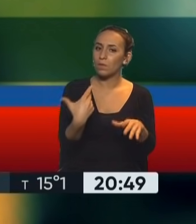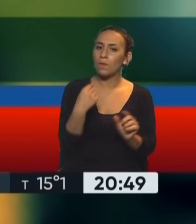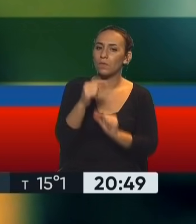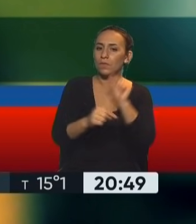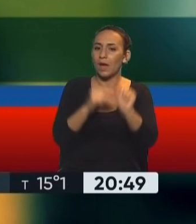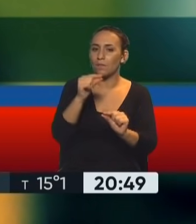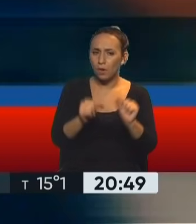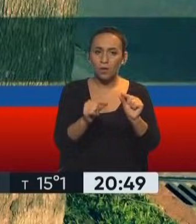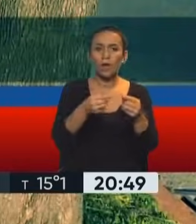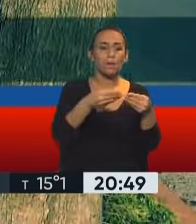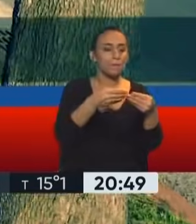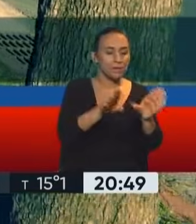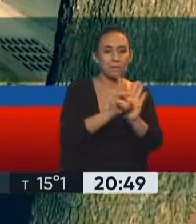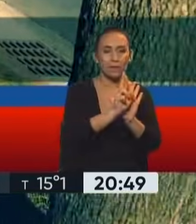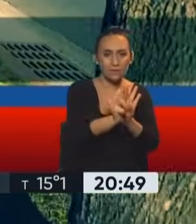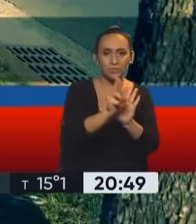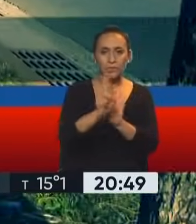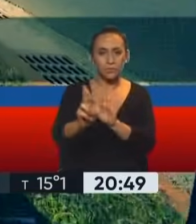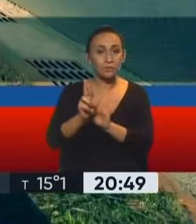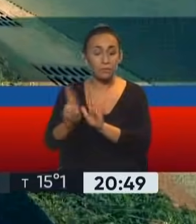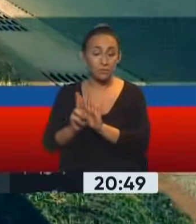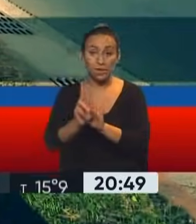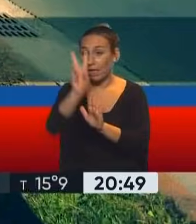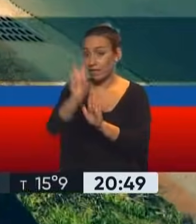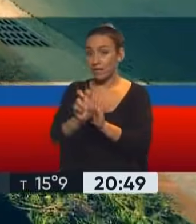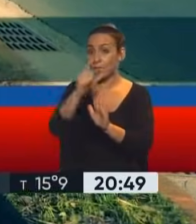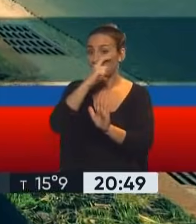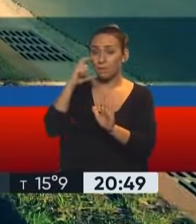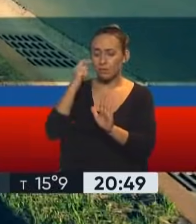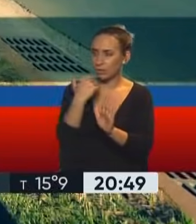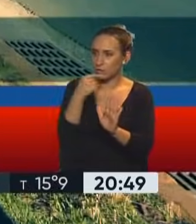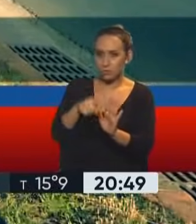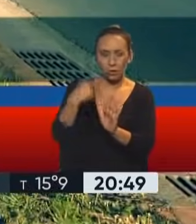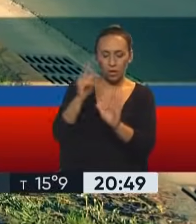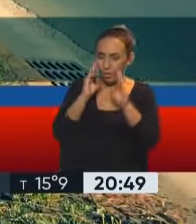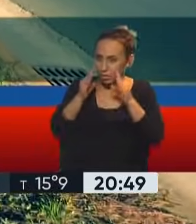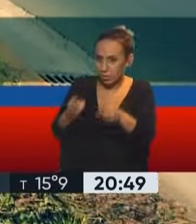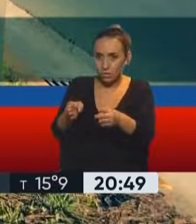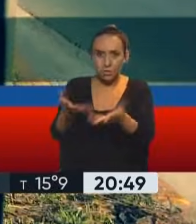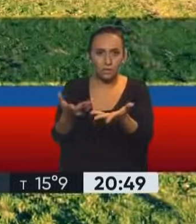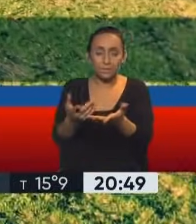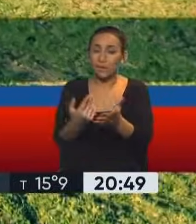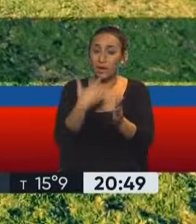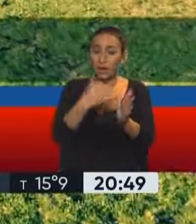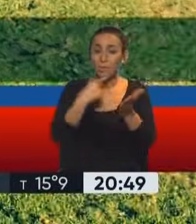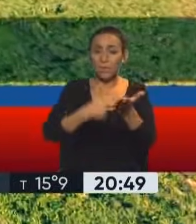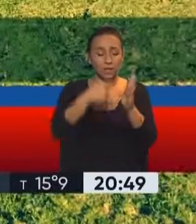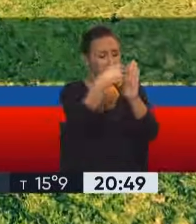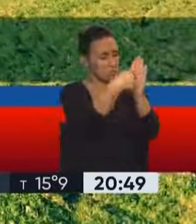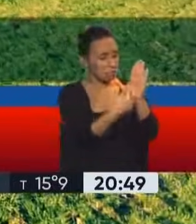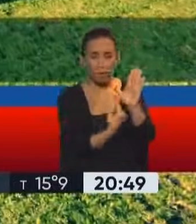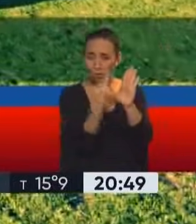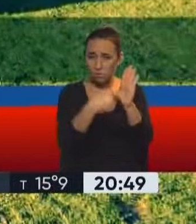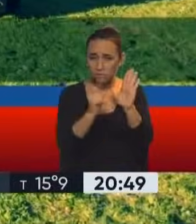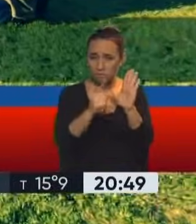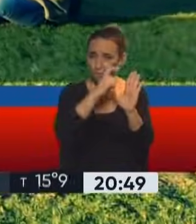hacer ciertas aperturas. Entonces el tema del barbijo, que no sé por qué se transformó en el centro de la cuestión cuando es una de las medidas, lo único que a mí me molesta un poco